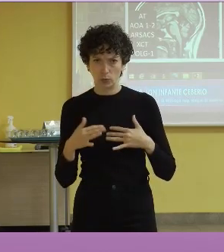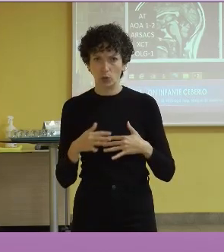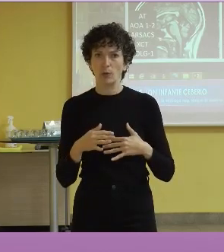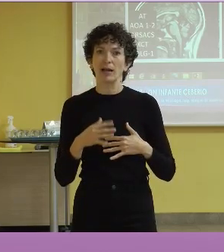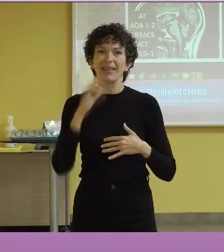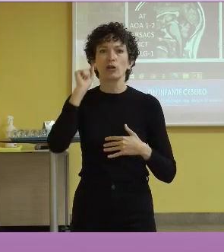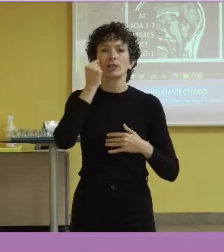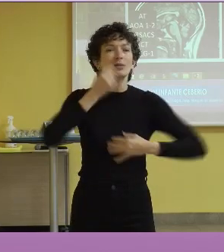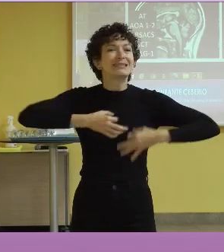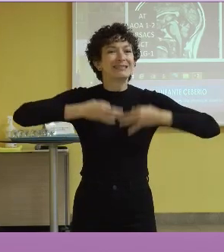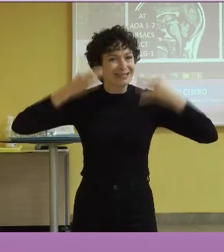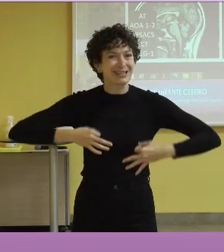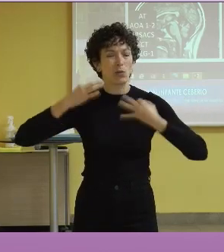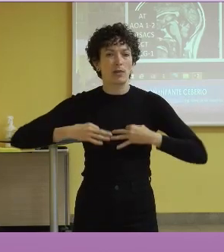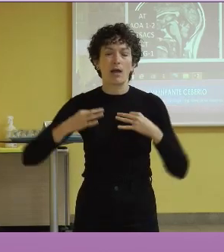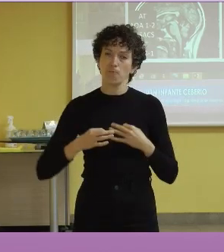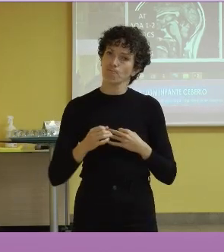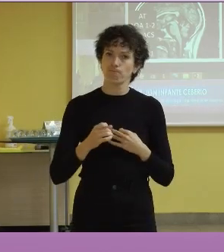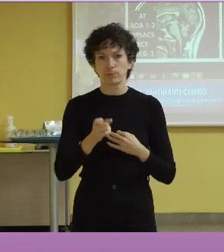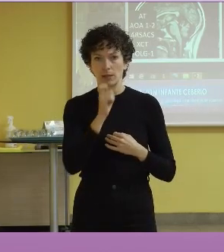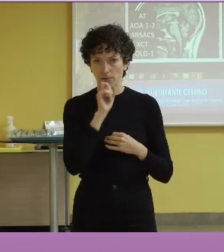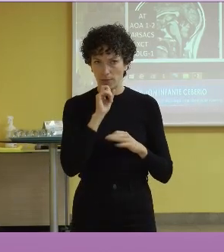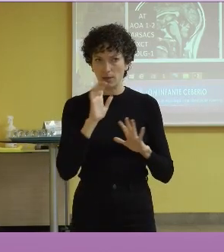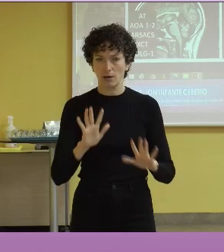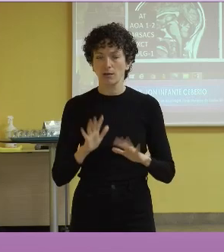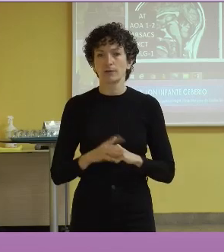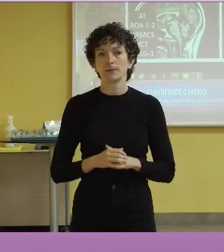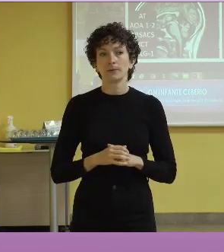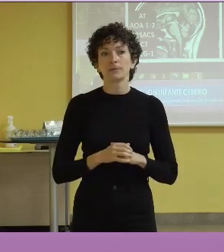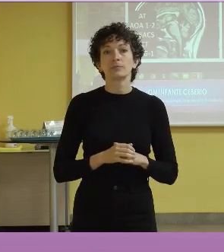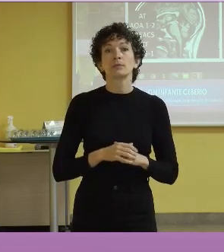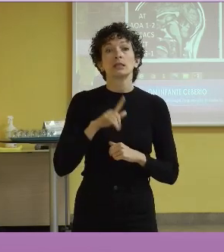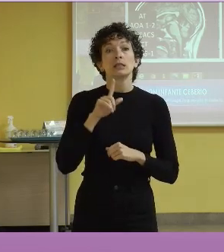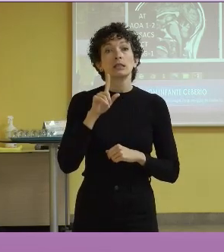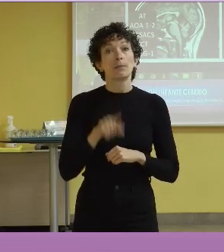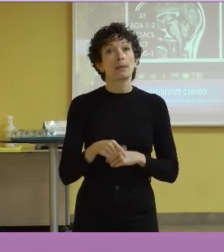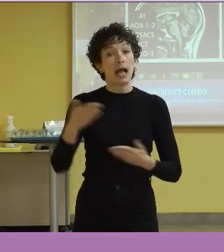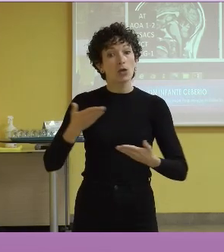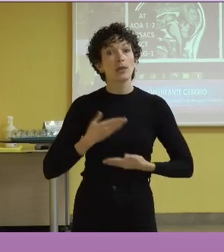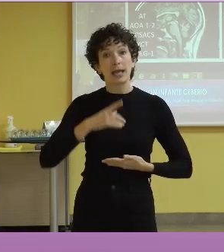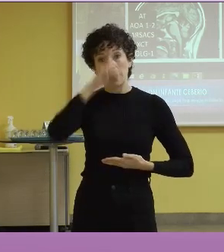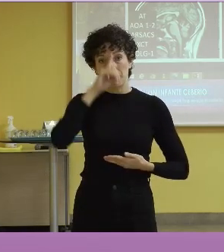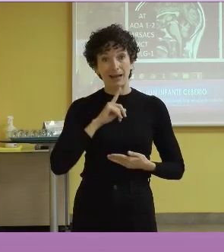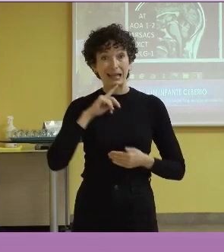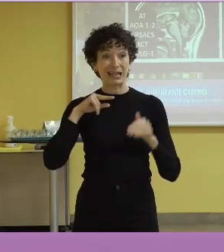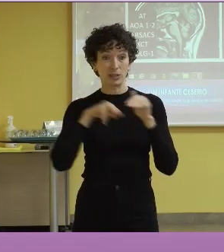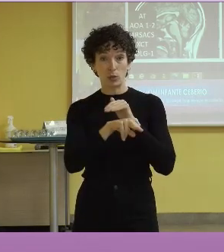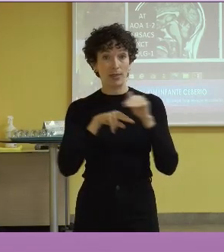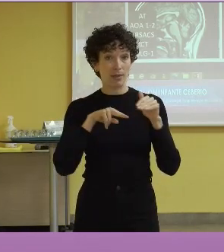seguridad, ¿no? El diagnóstico de certeza, ¿no? En estas ataxias. Nos apoyamos también en la imagen, ¿no? En la resonancia